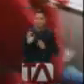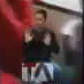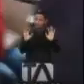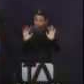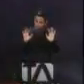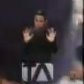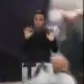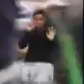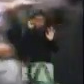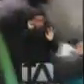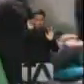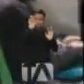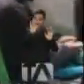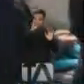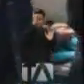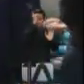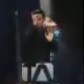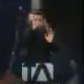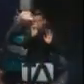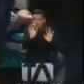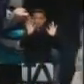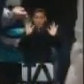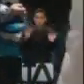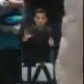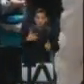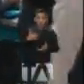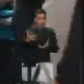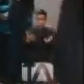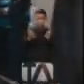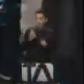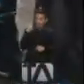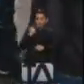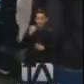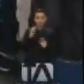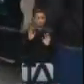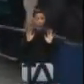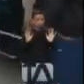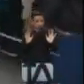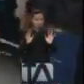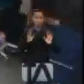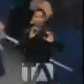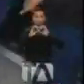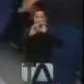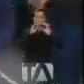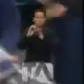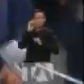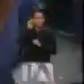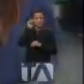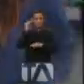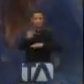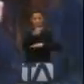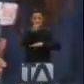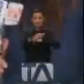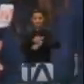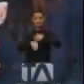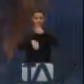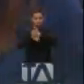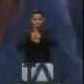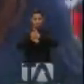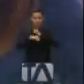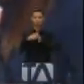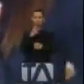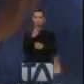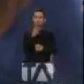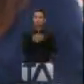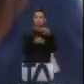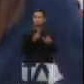buscan las usuarias para evitar ser víctima de acoso. Vamos a conversar con la doctora Alexandra Pérez, gerente de la empresa de pasajeros, para